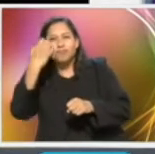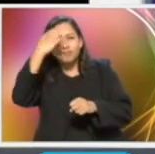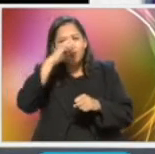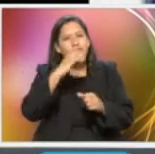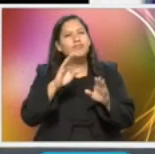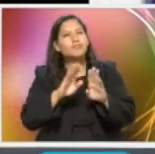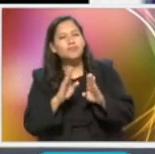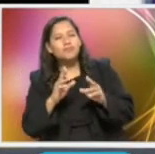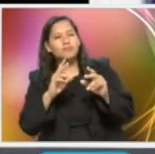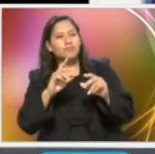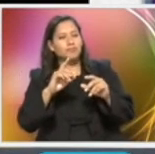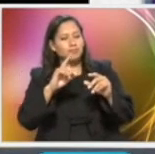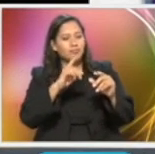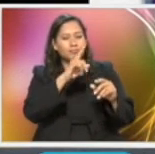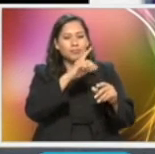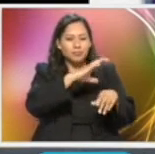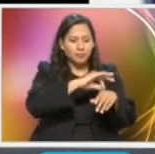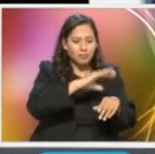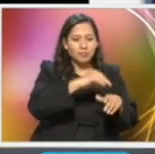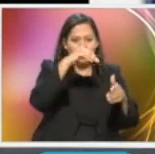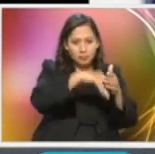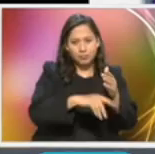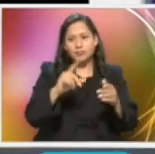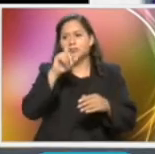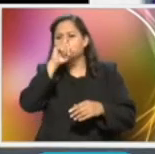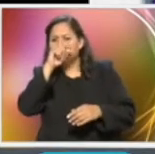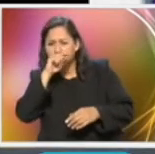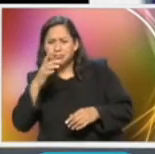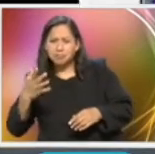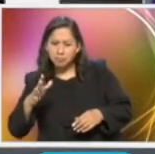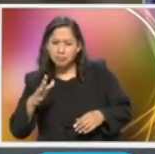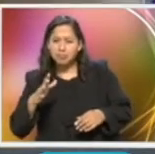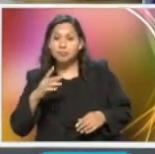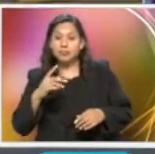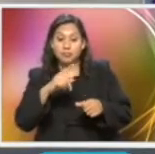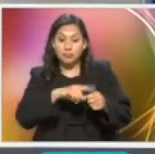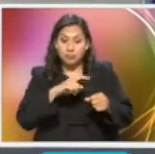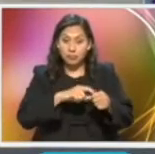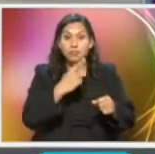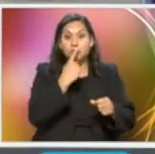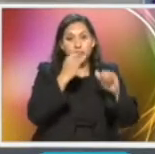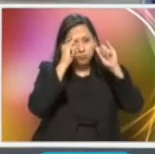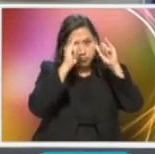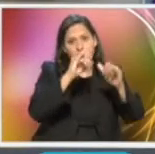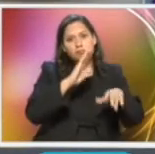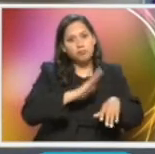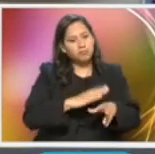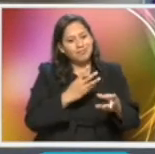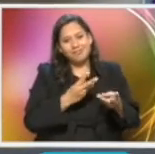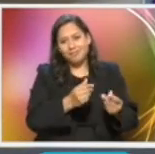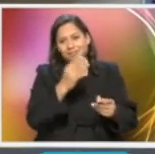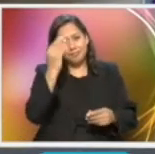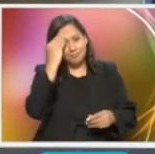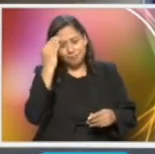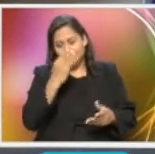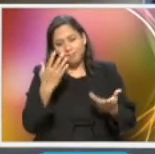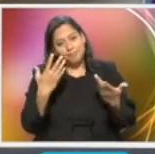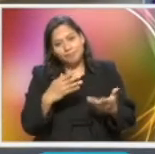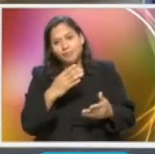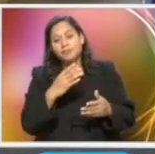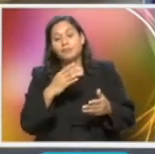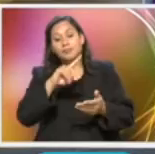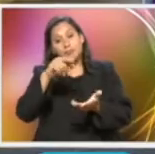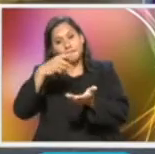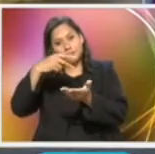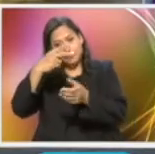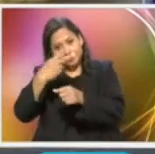medir los impactos y tal. Y entonces la carne roja es por mucho la más terrible, seguida después del